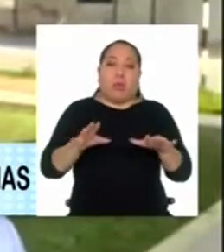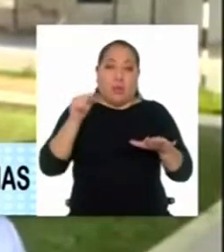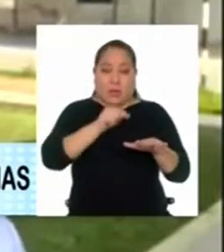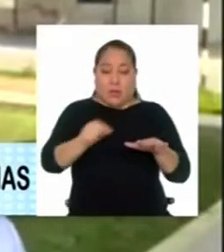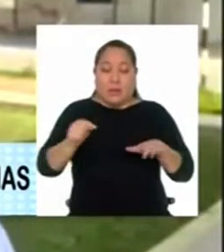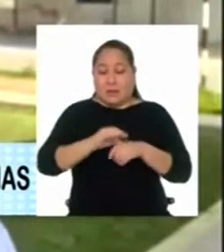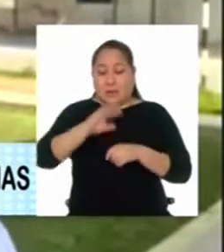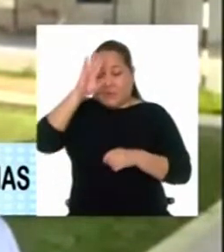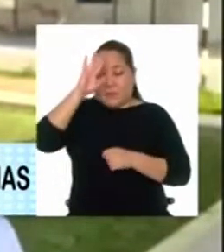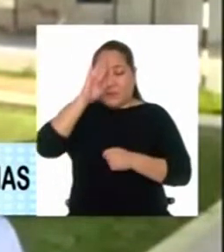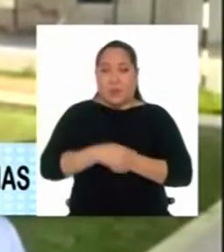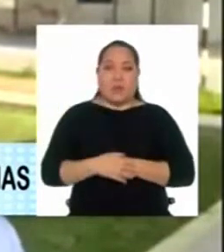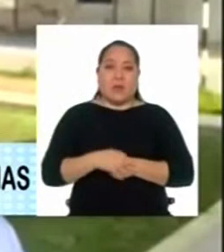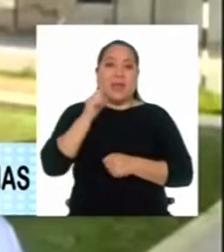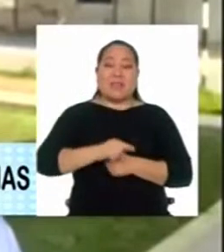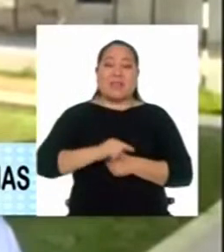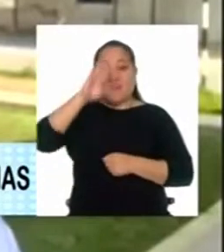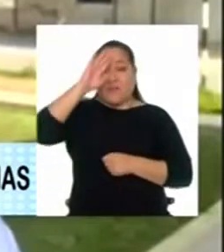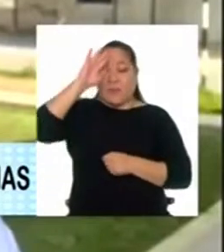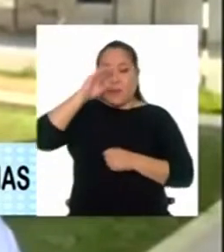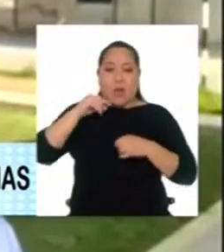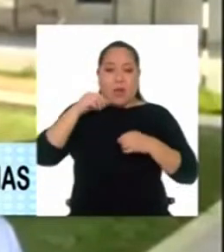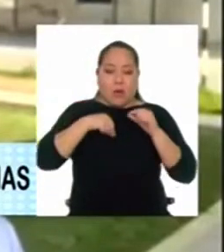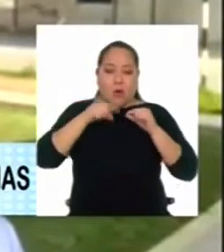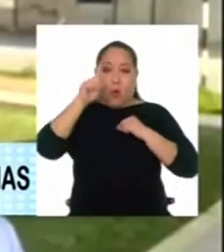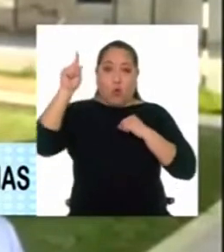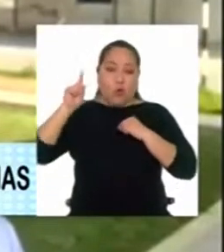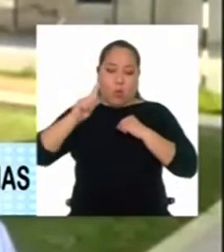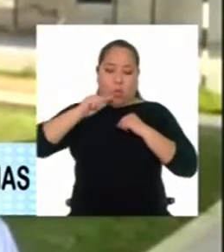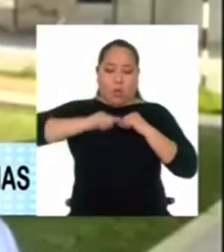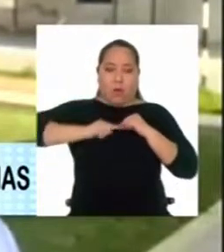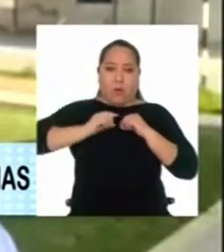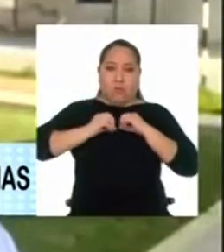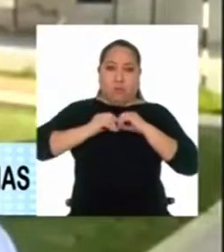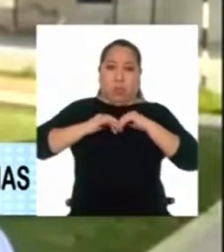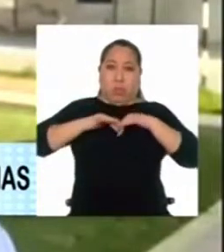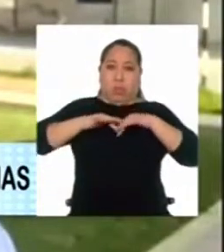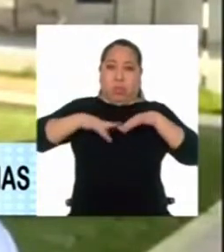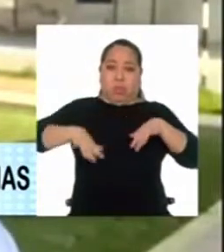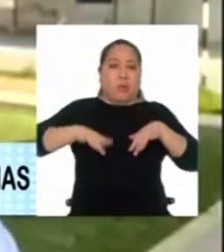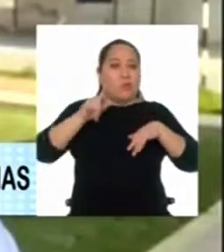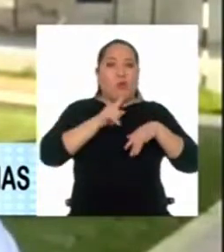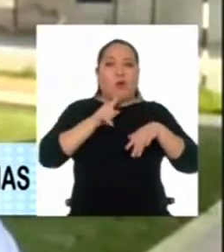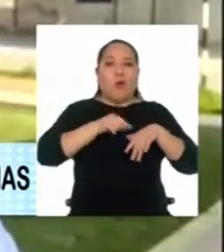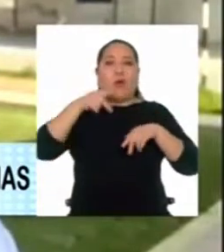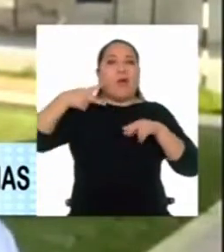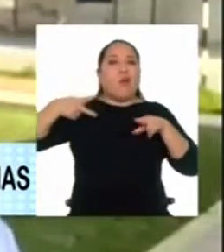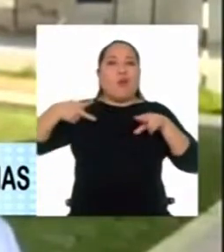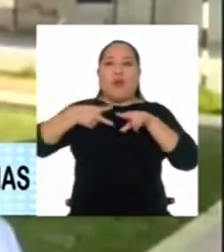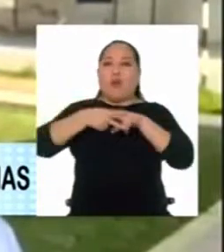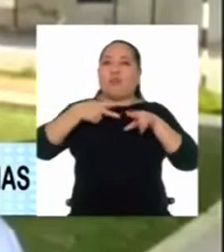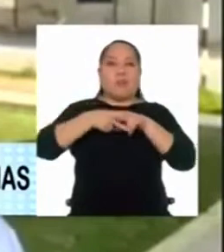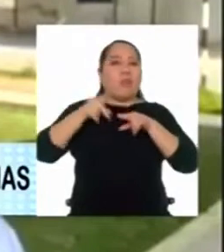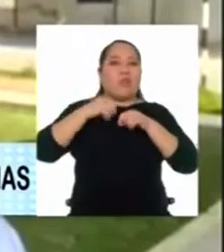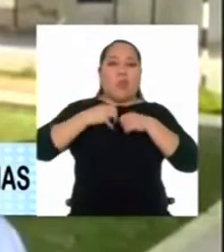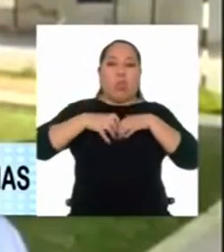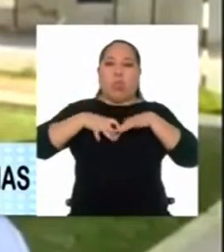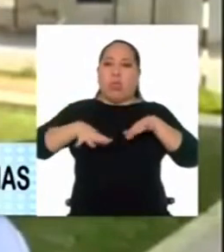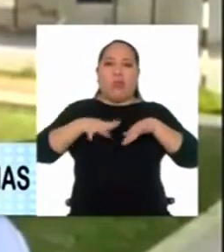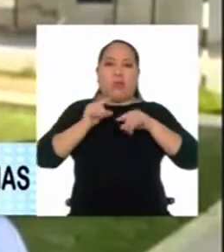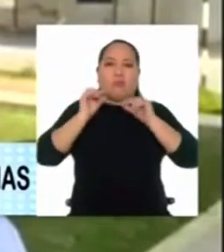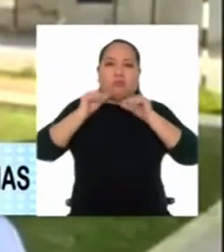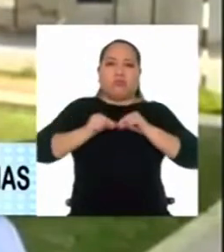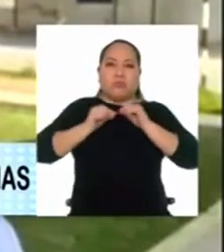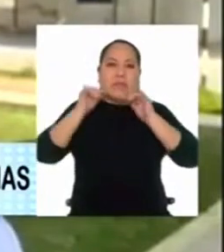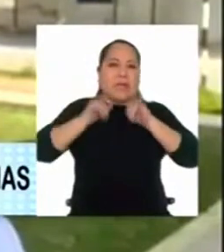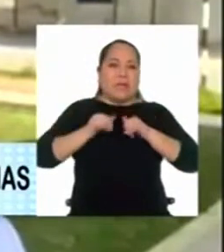el virus ya no podría multiplicarse en nuestro organismo y detiene el progreso de la enfermedad. Añadió que estos